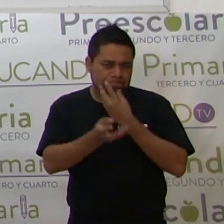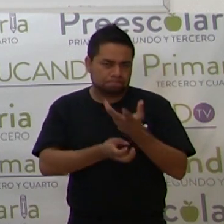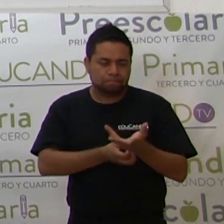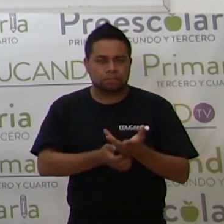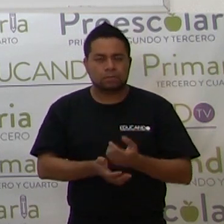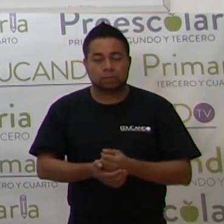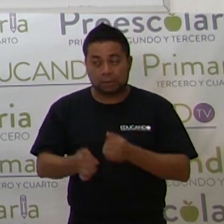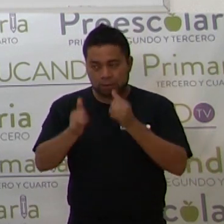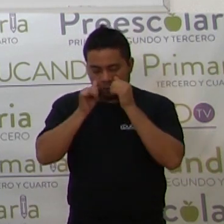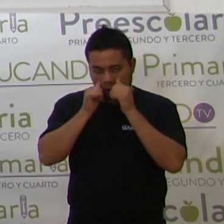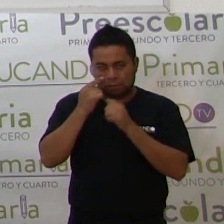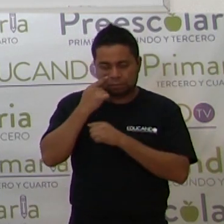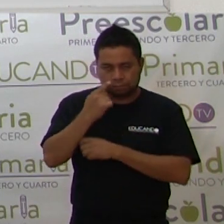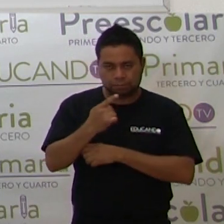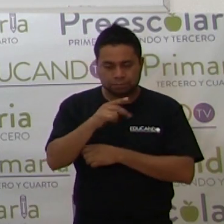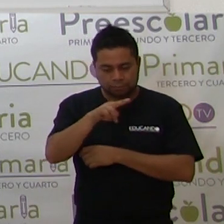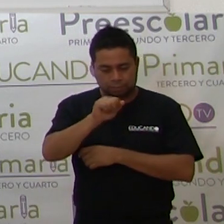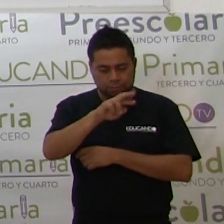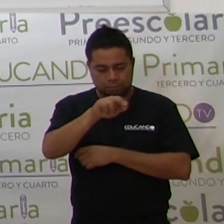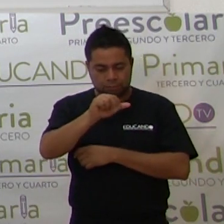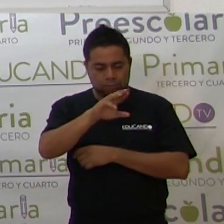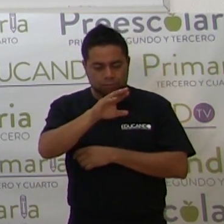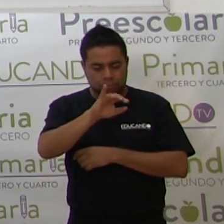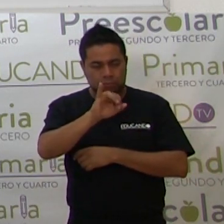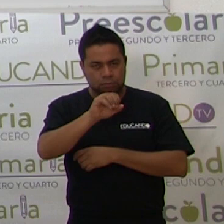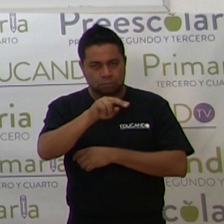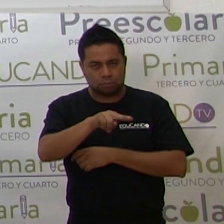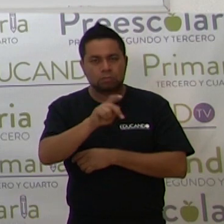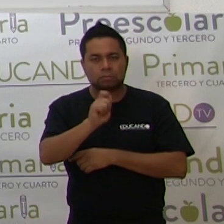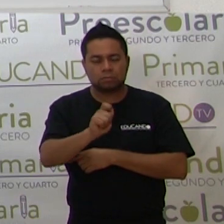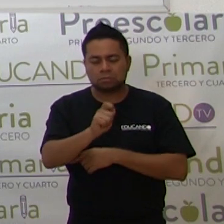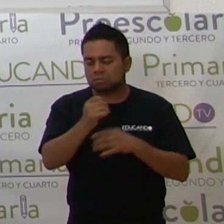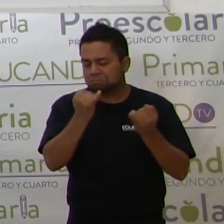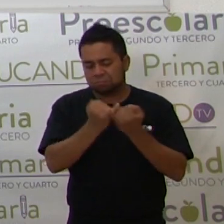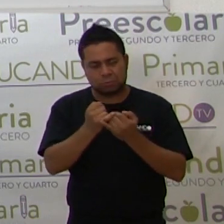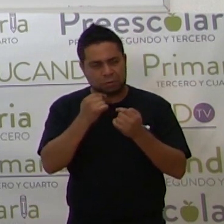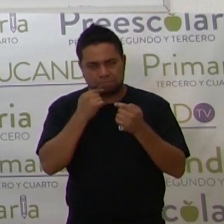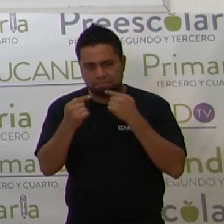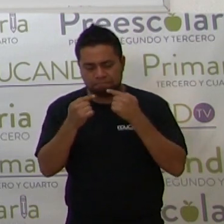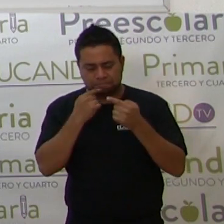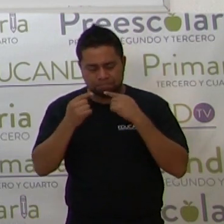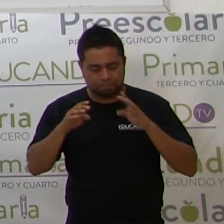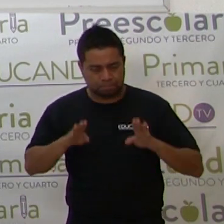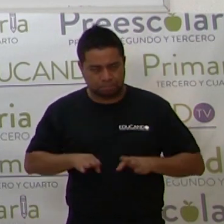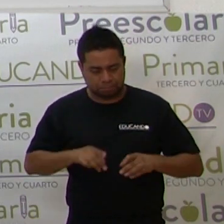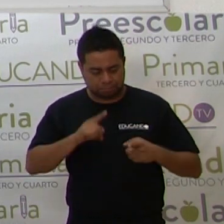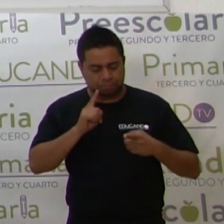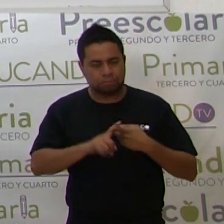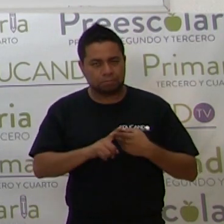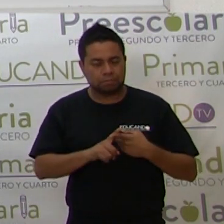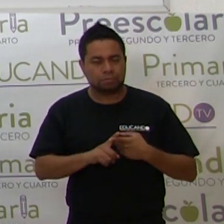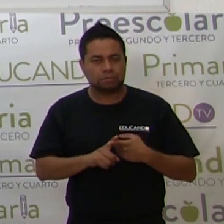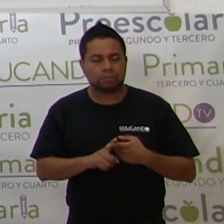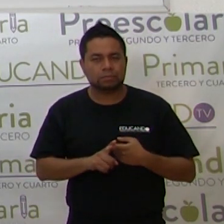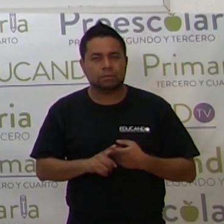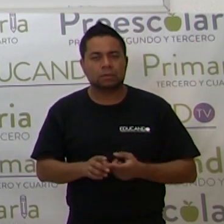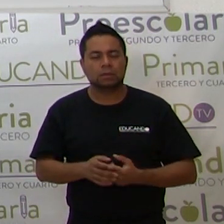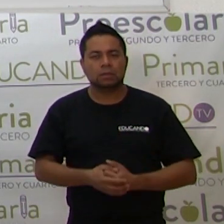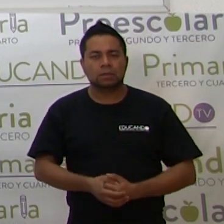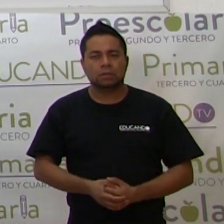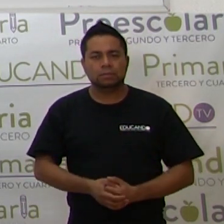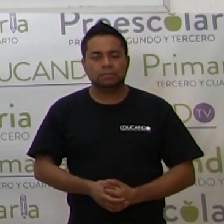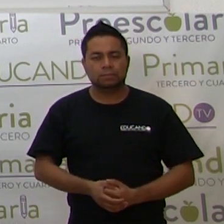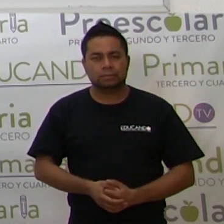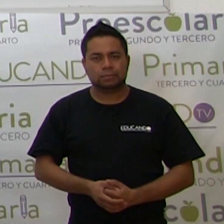atención, ¿eh? La narración es una forma de discurso. Característica número 2. Consiste,